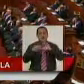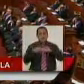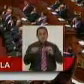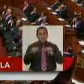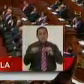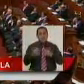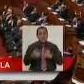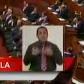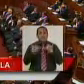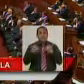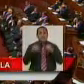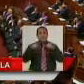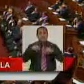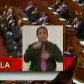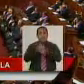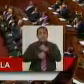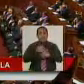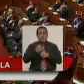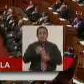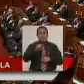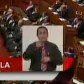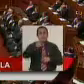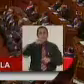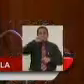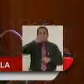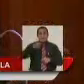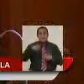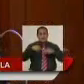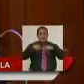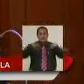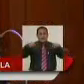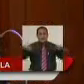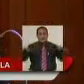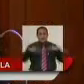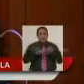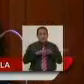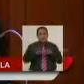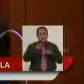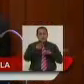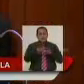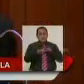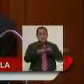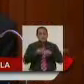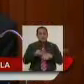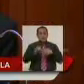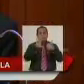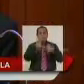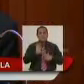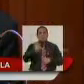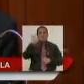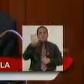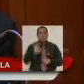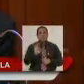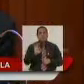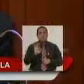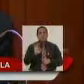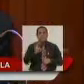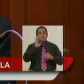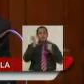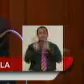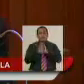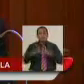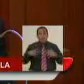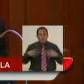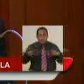este año reduciremos 30.000 hectáreas y ya vamos avanzando en un 60% de esta meta. Si